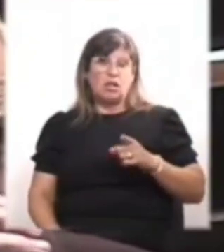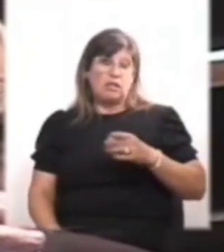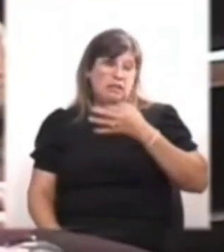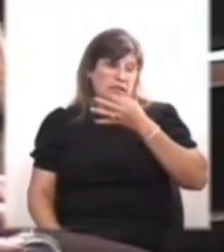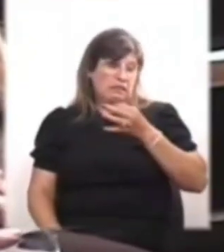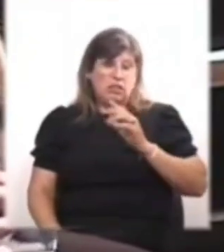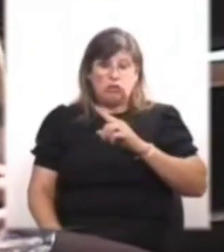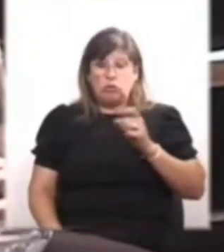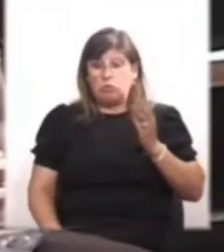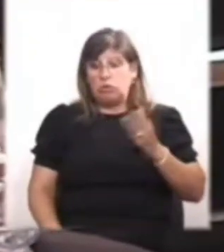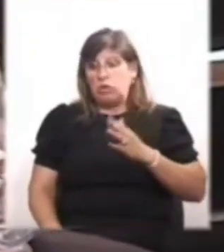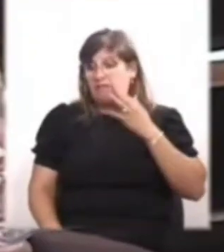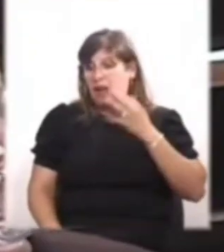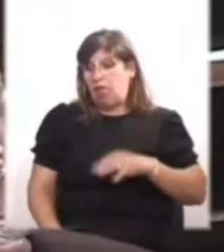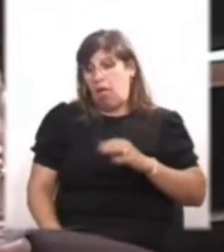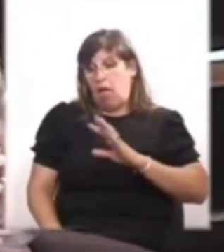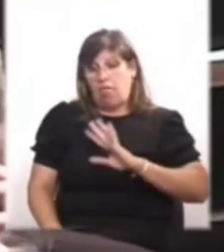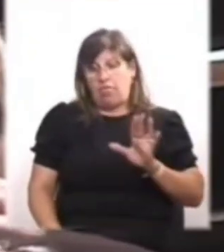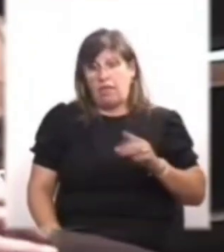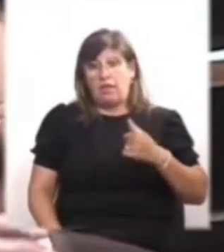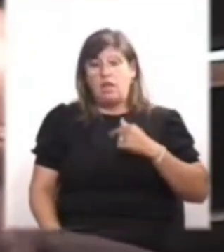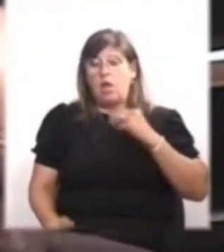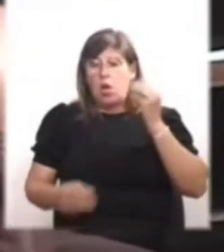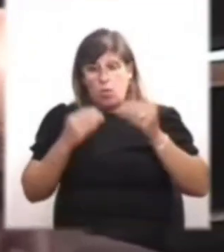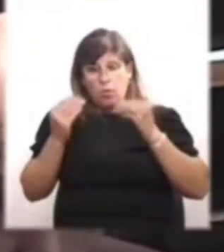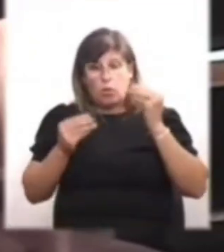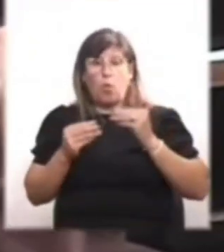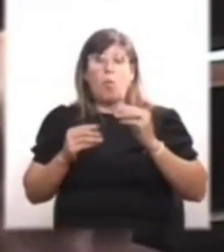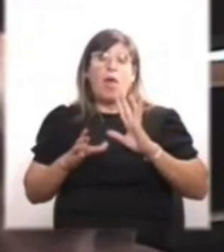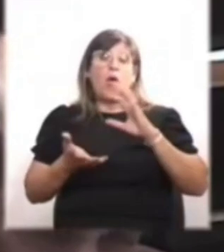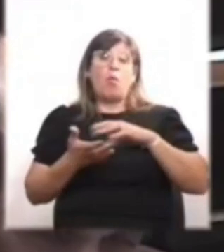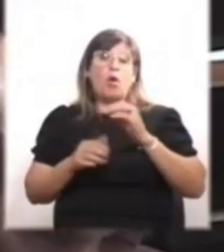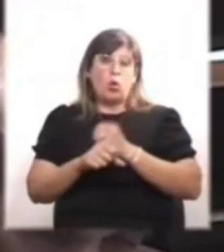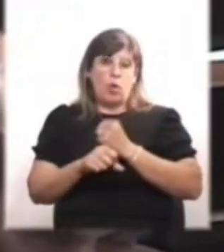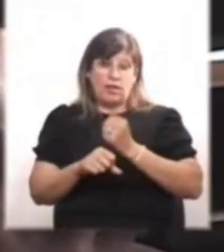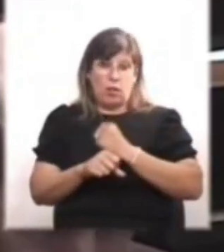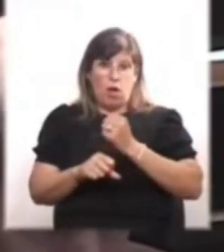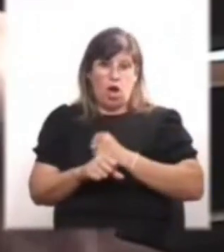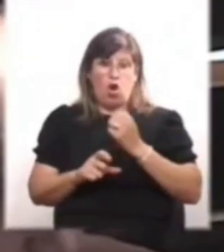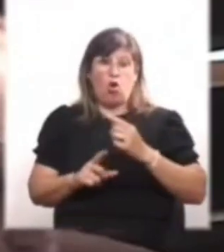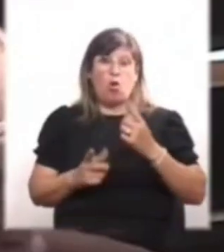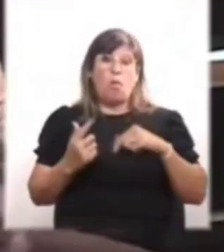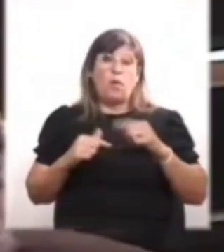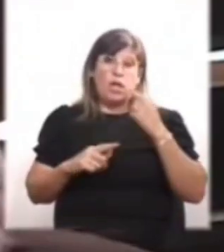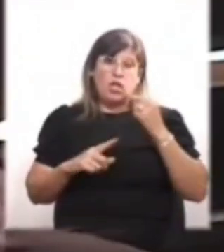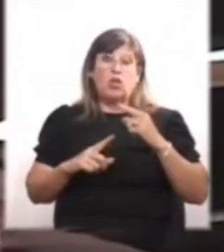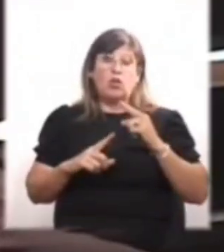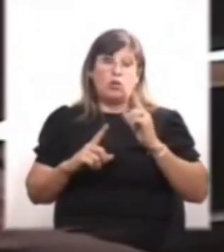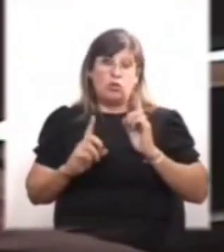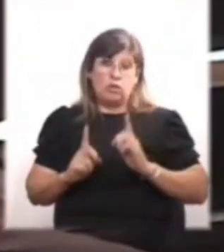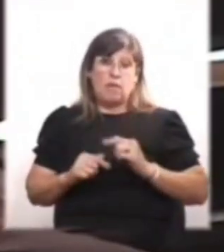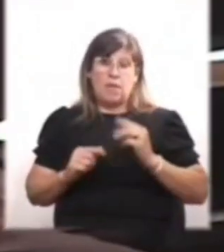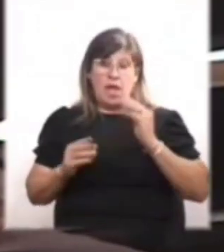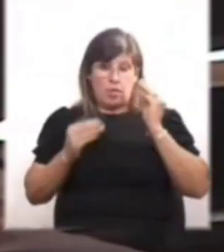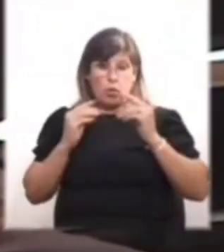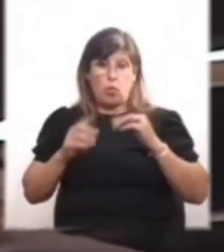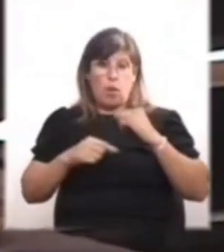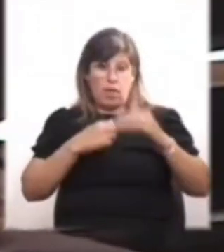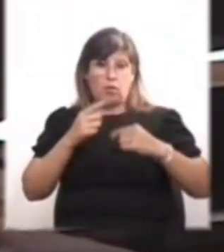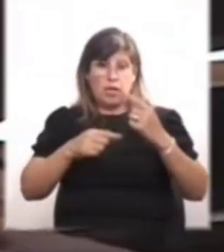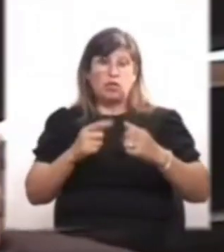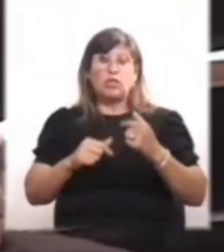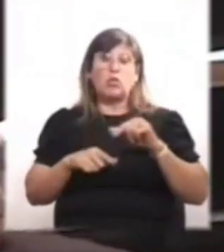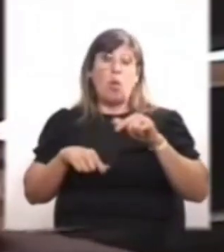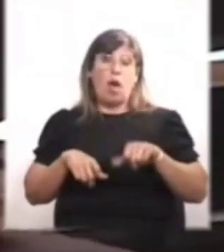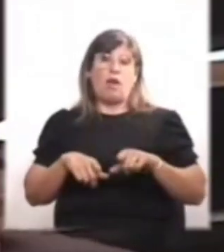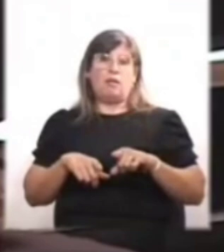honestidad, preocupados por la fuente de trabajo propia, pero también por la continuidad del ministerio, que el ministro ya advirtió que podía desaparecer,